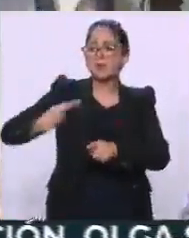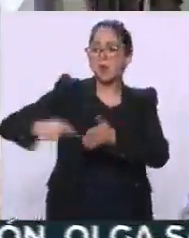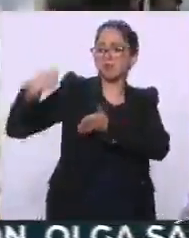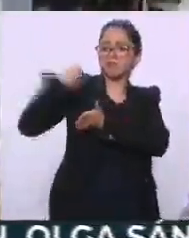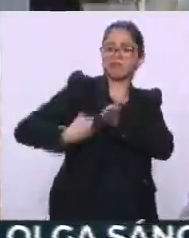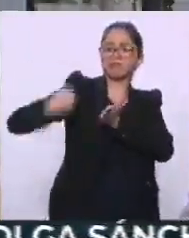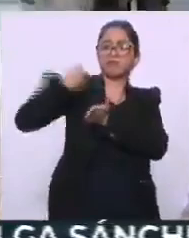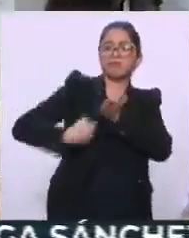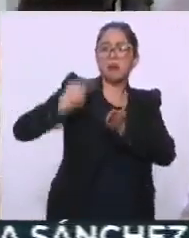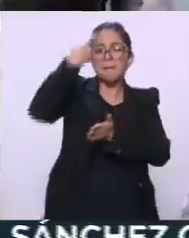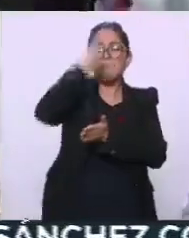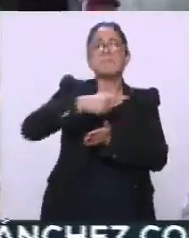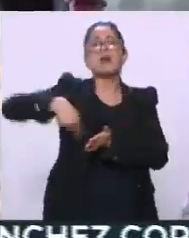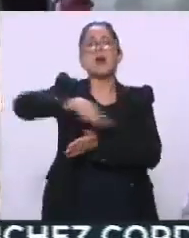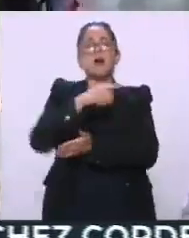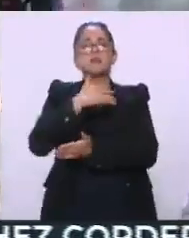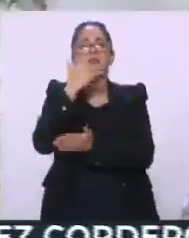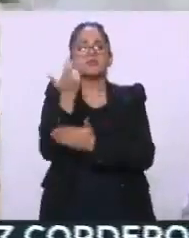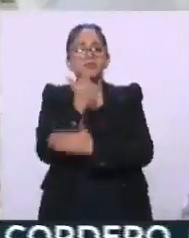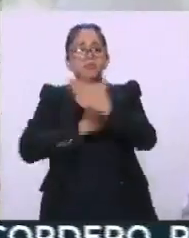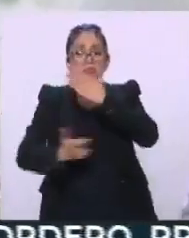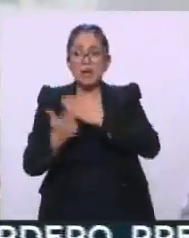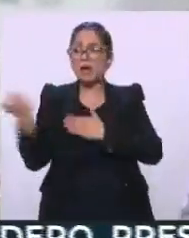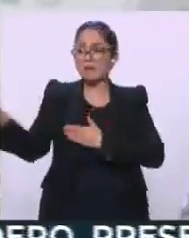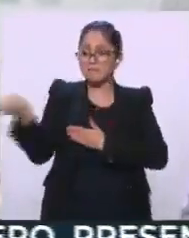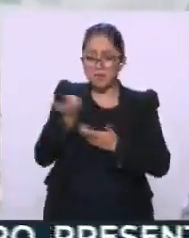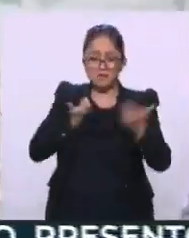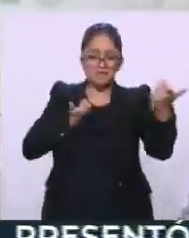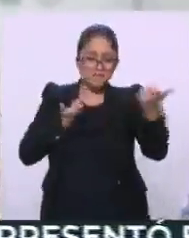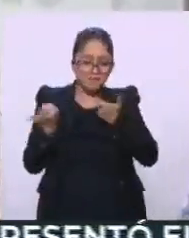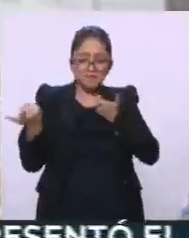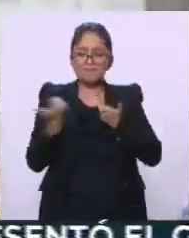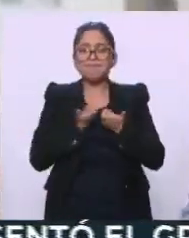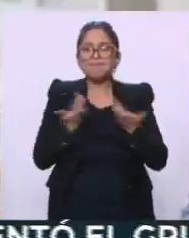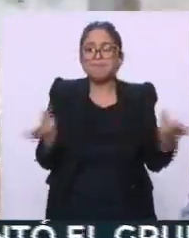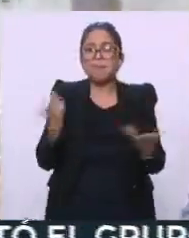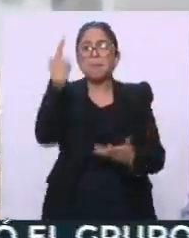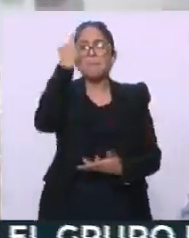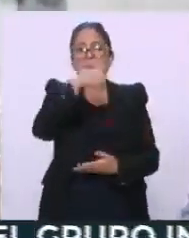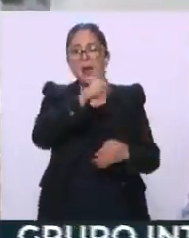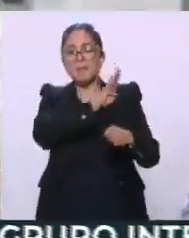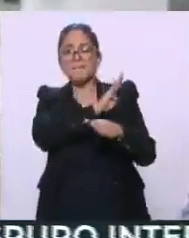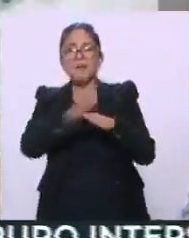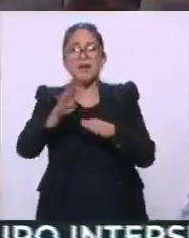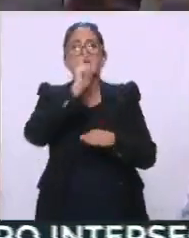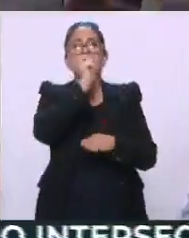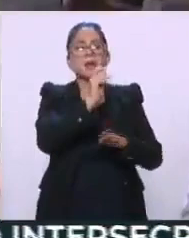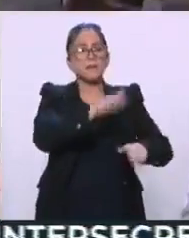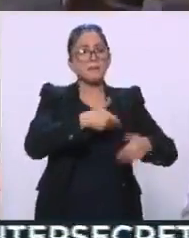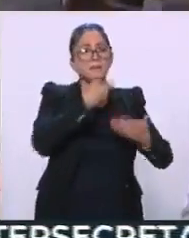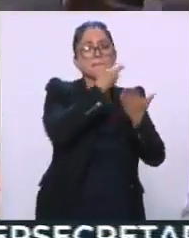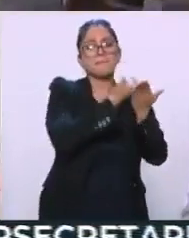de sobornos y que lo llevaron a obtener recursos de procedencia ilícita en beneficio de la campaña